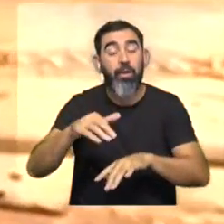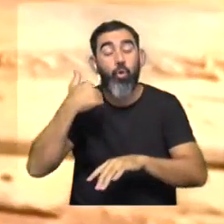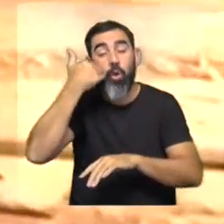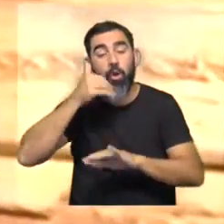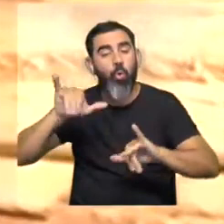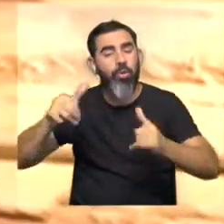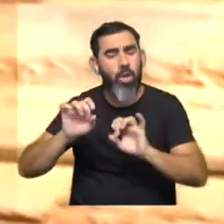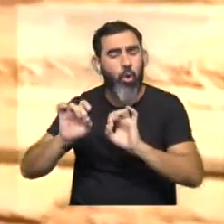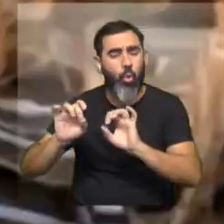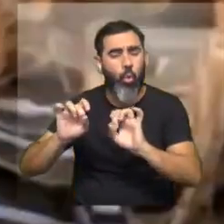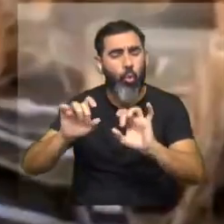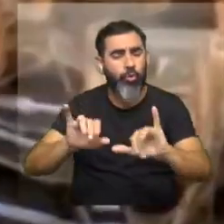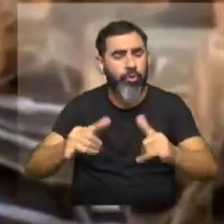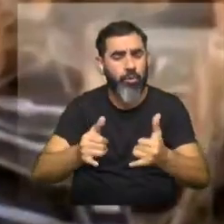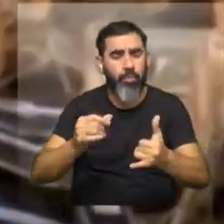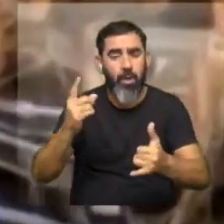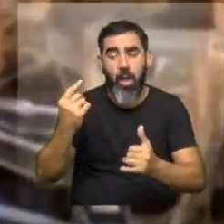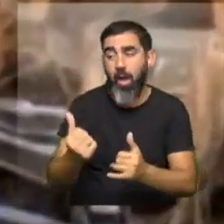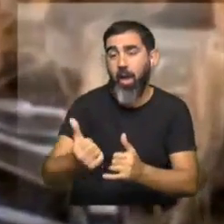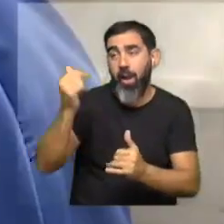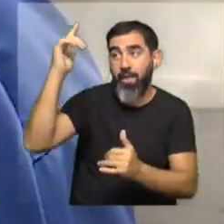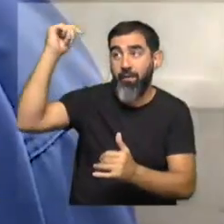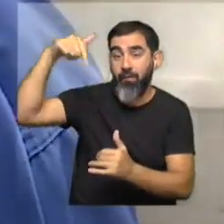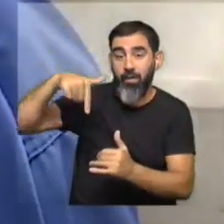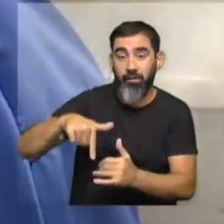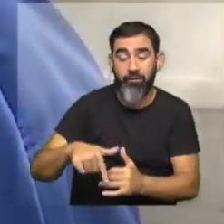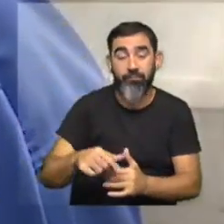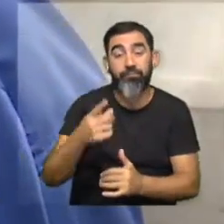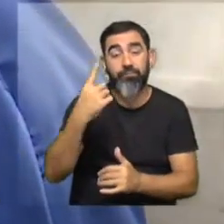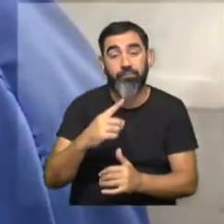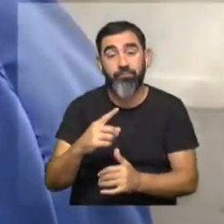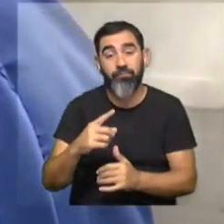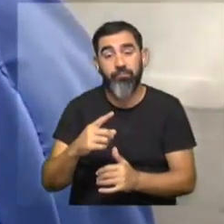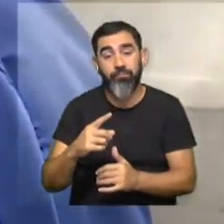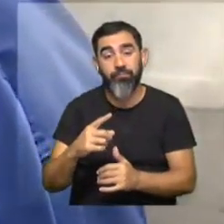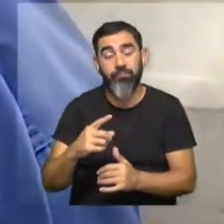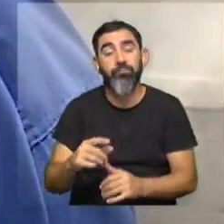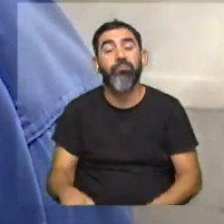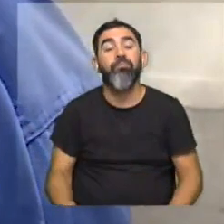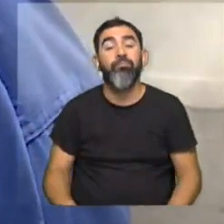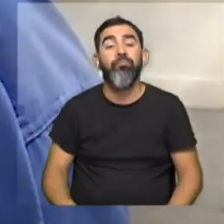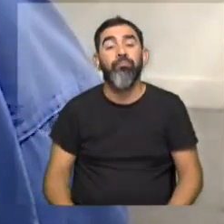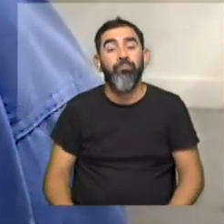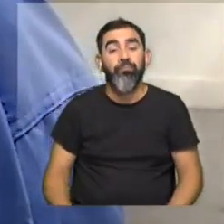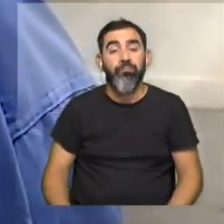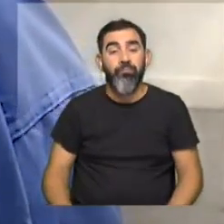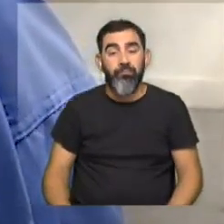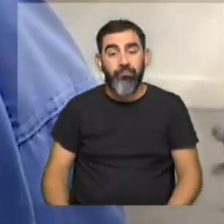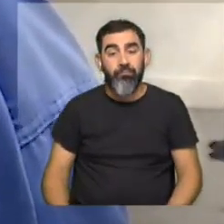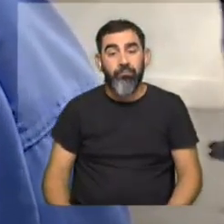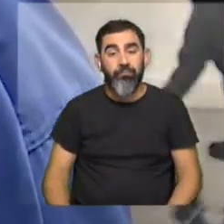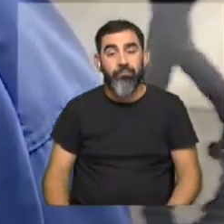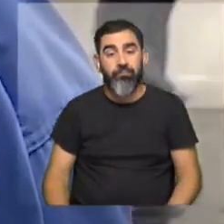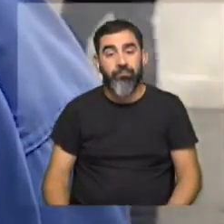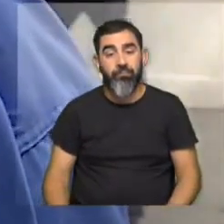viene contaminado aguas arriba. Entonces, por lo tanto, se genera una discusión muy bizarra